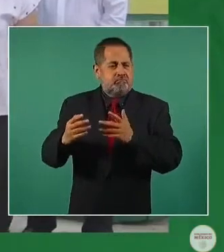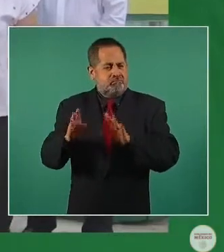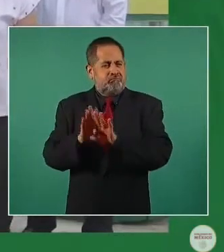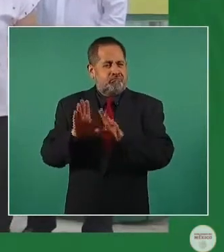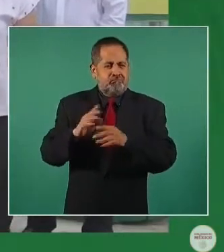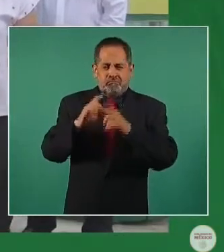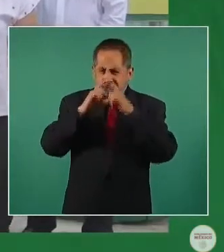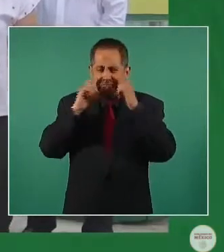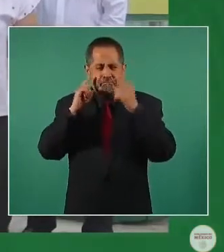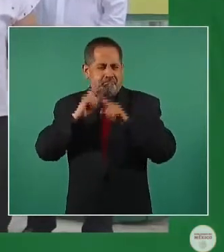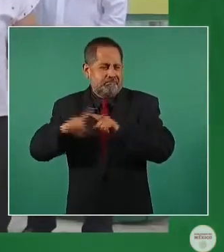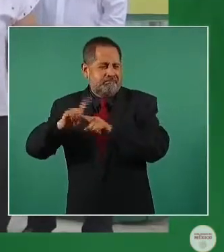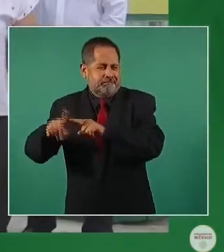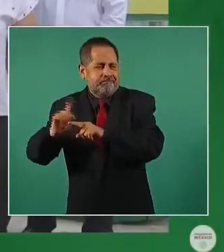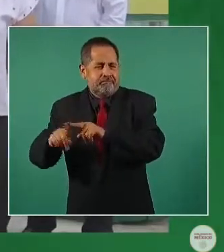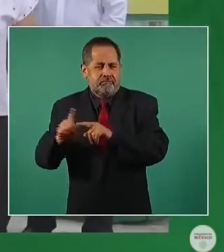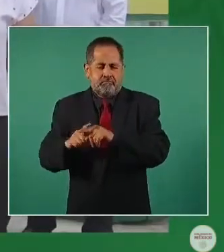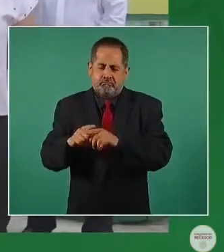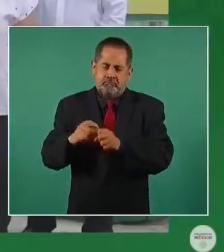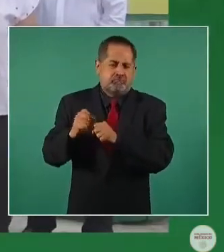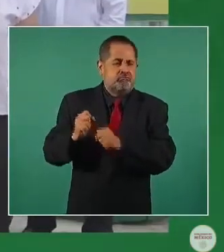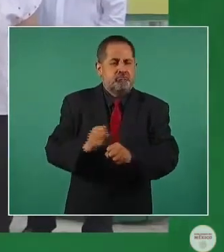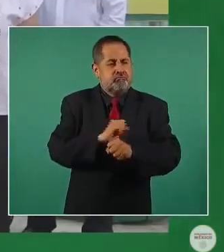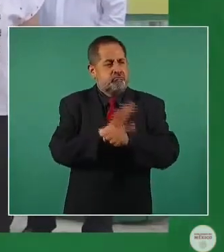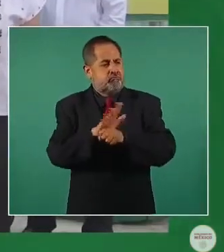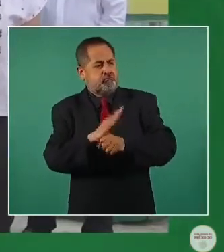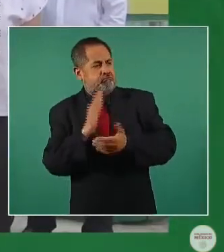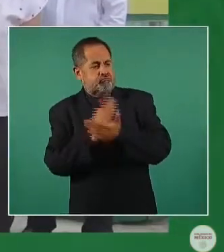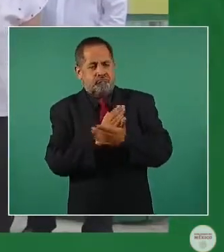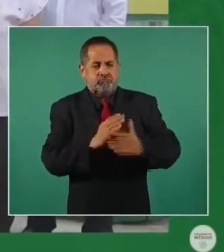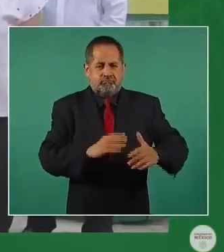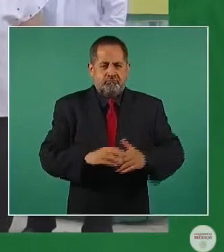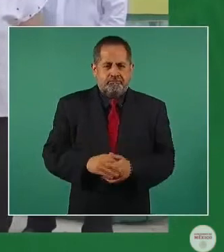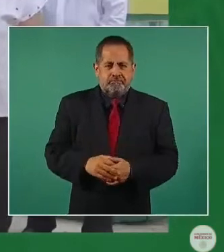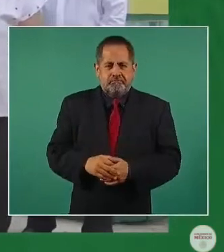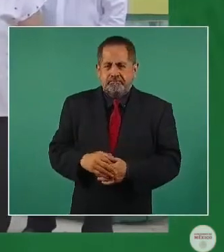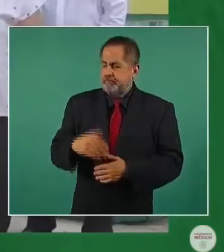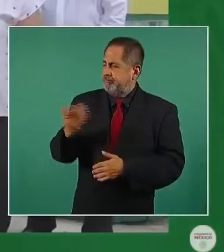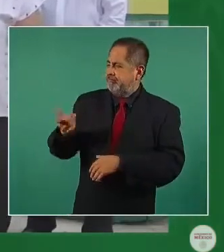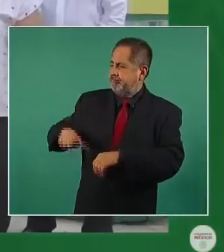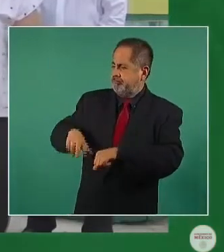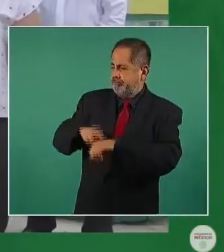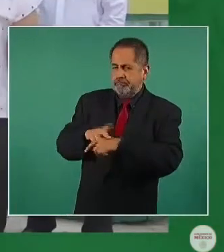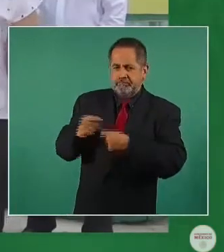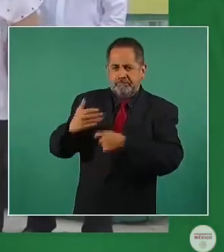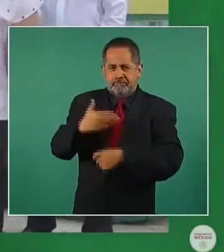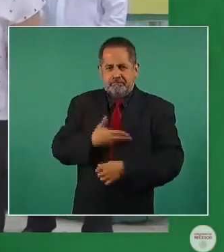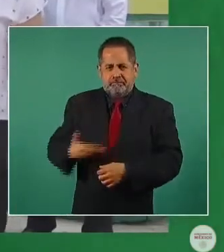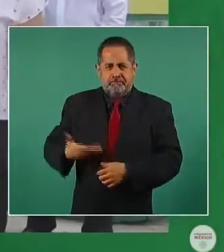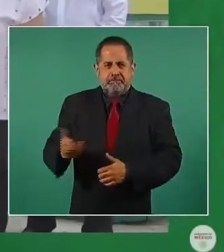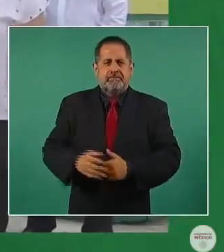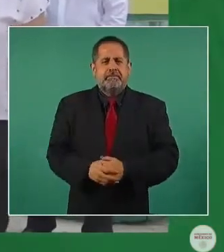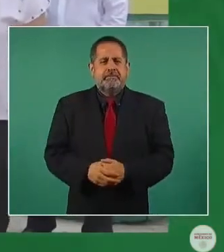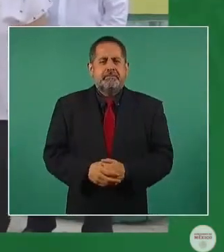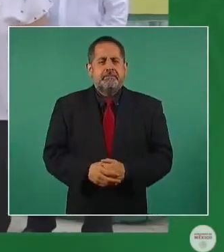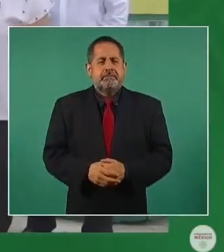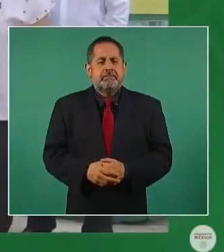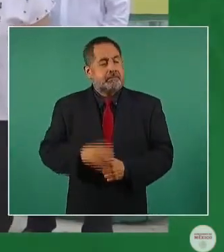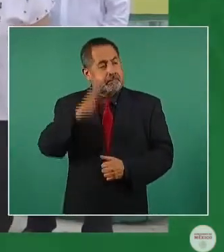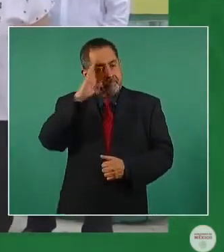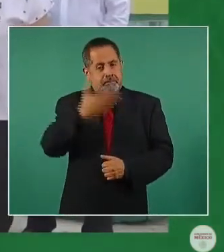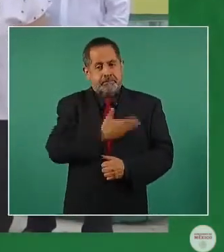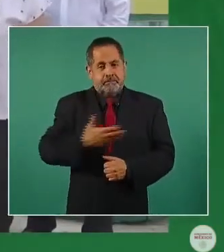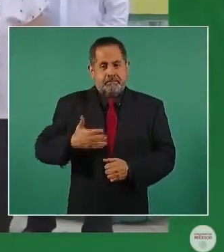contra la pandemia. Estamos muy contentos. Por favor, señor gobernador, si es tan amable. Señor presidente, muy buenos